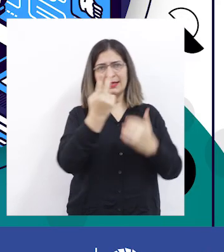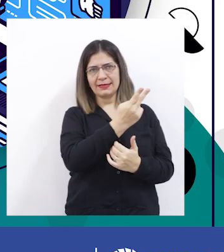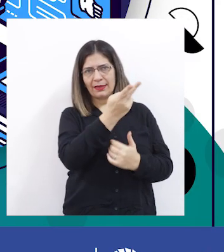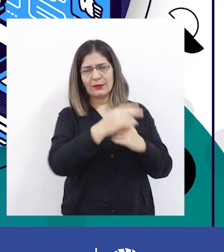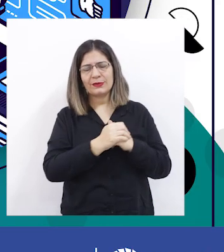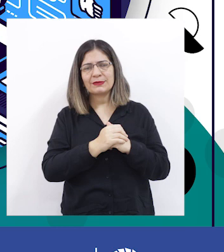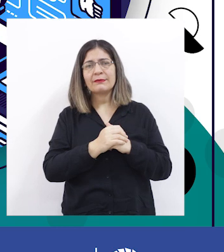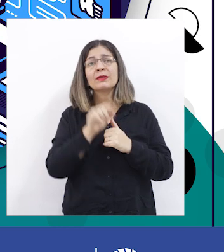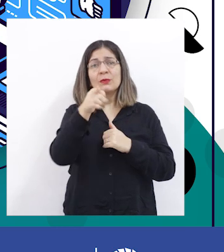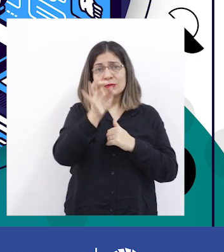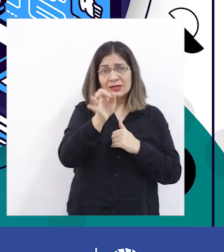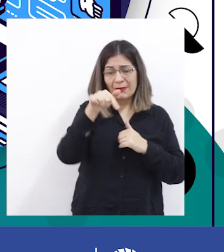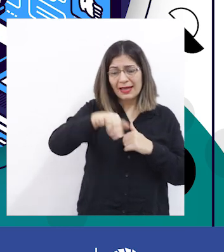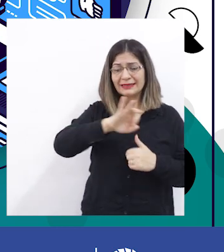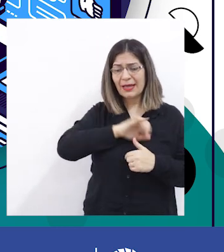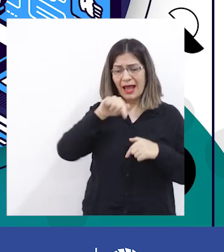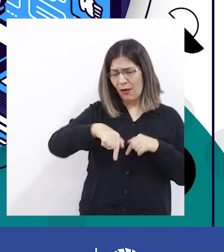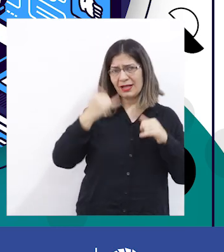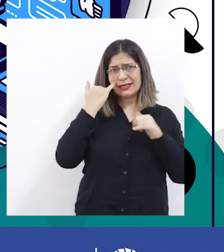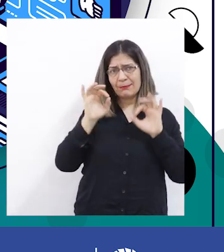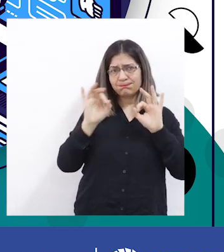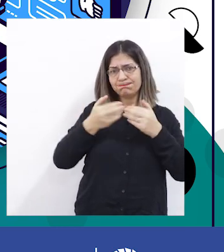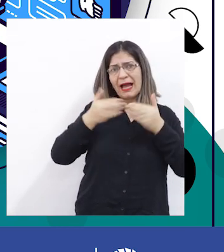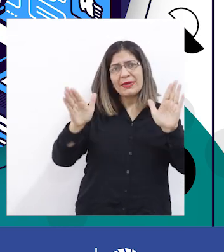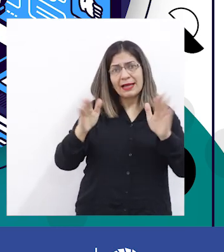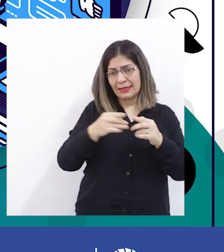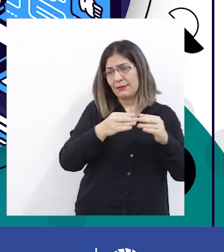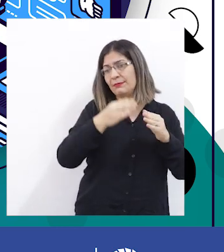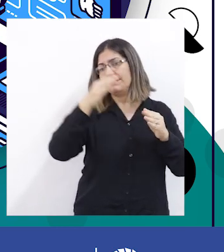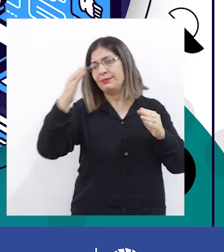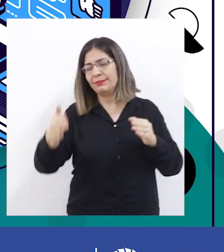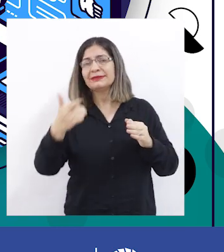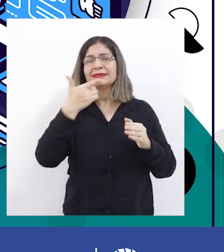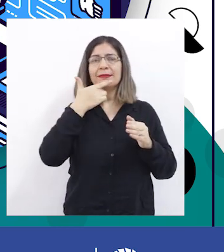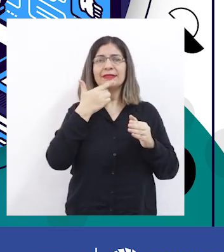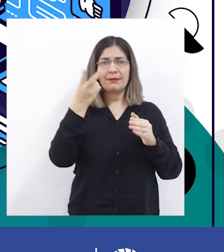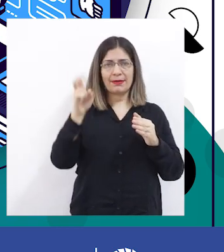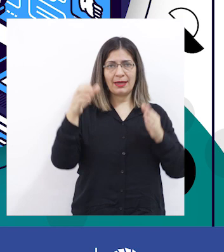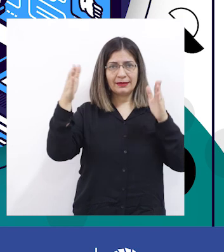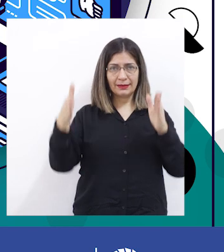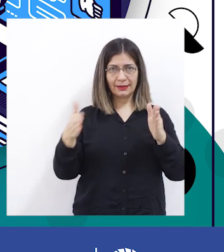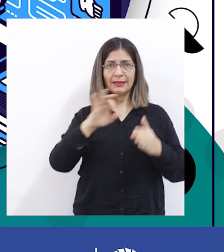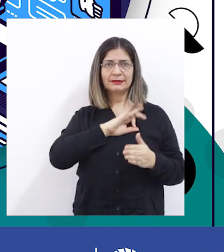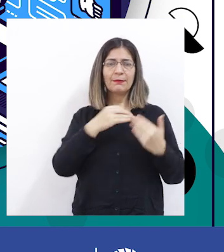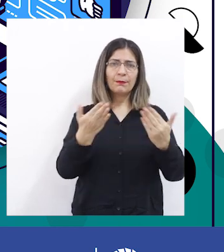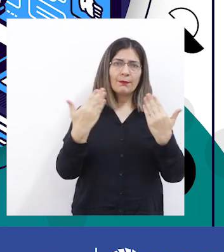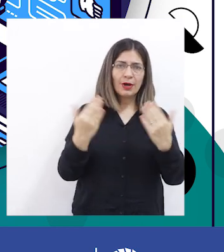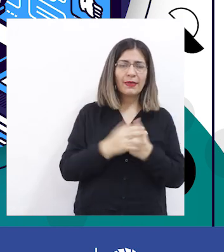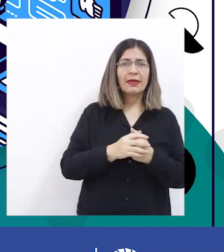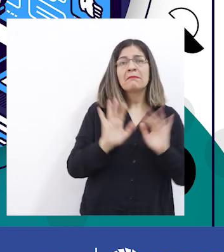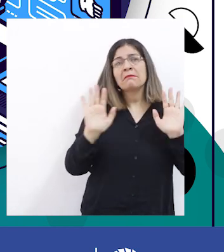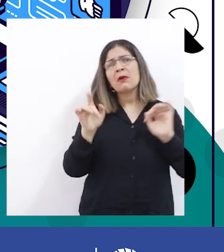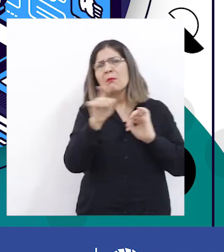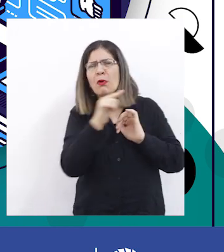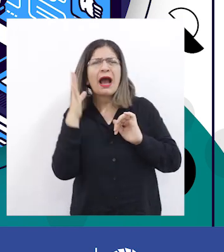la evaluación estará disponible, ya está disponible, pero estará hasta el 20 de septiembre inclusive. Por ahí, si